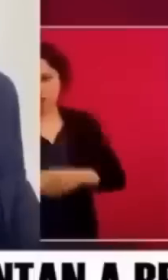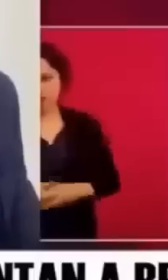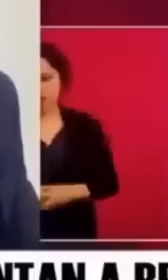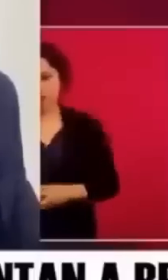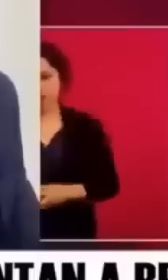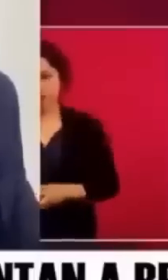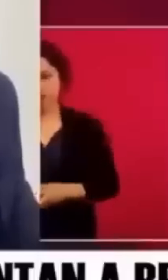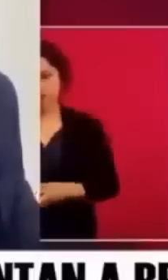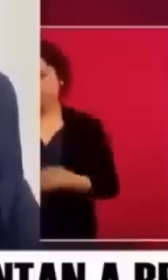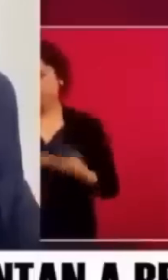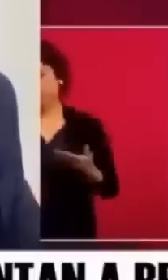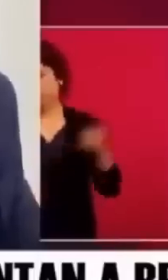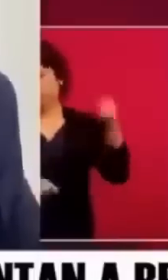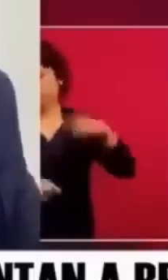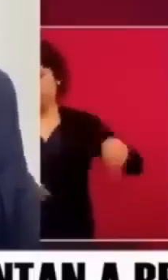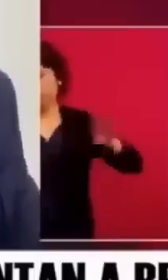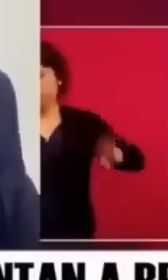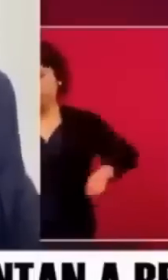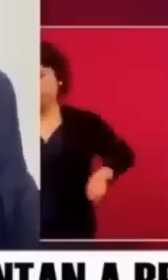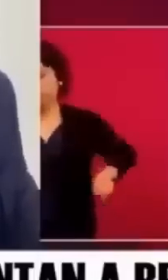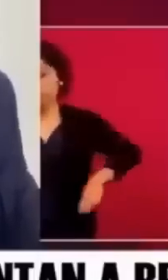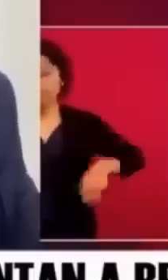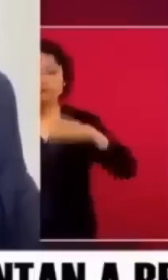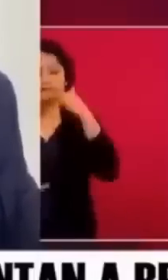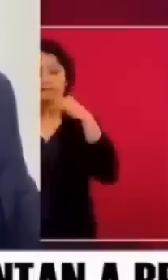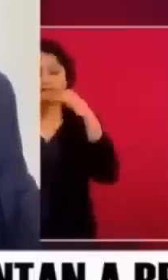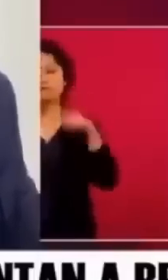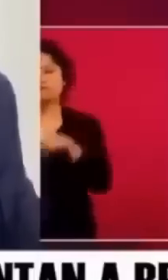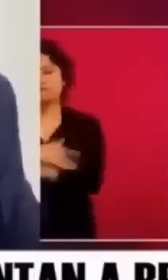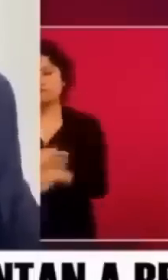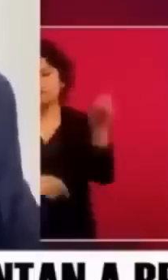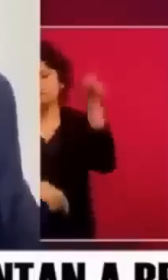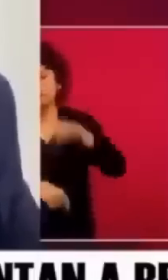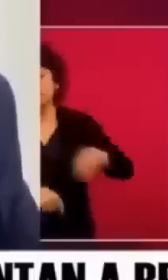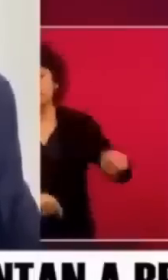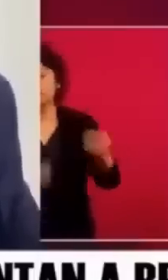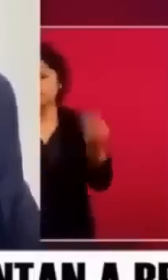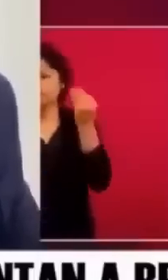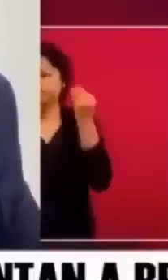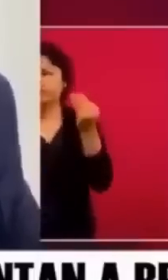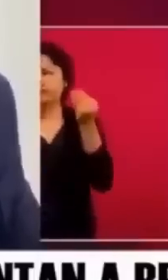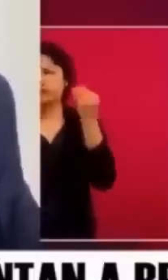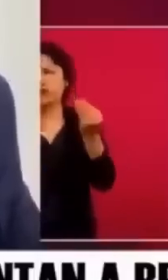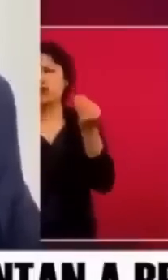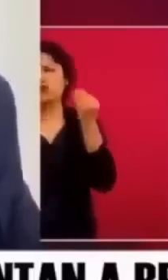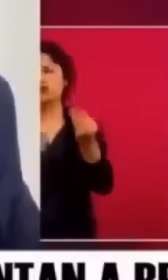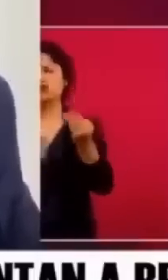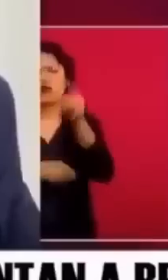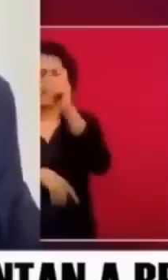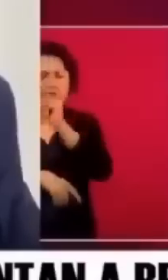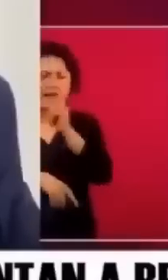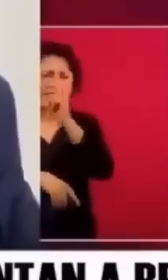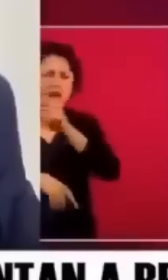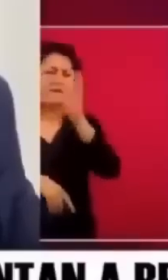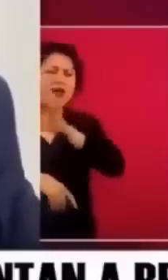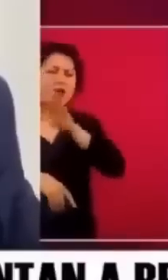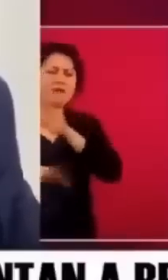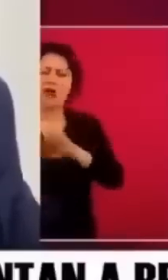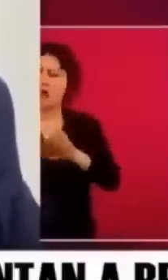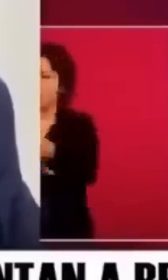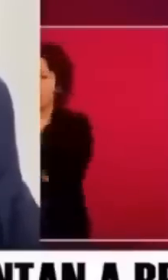embargo, gracias a los medios independientes, es como les hemos podido hacer frente a Televisa, al Reforma, al